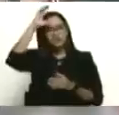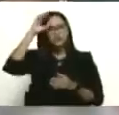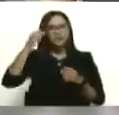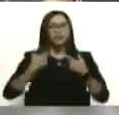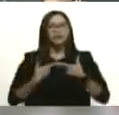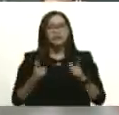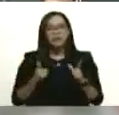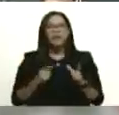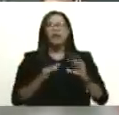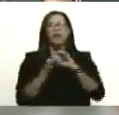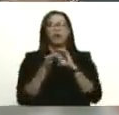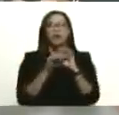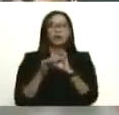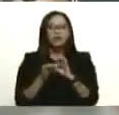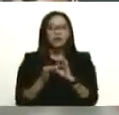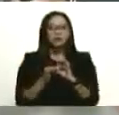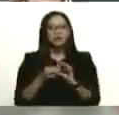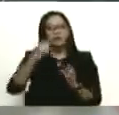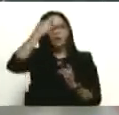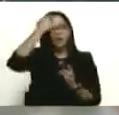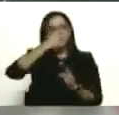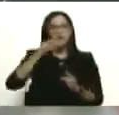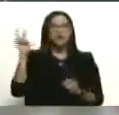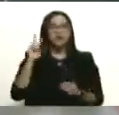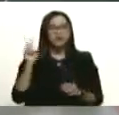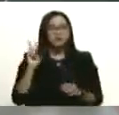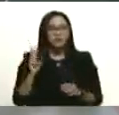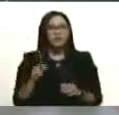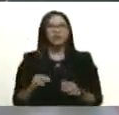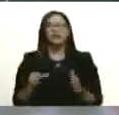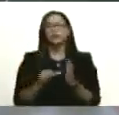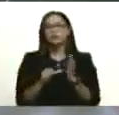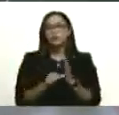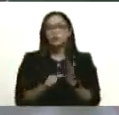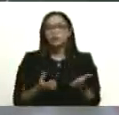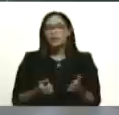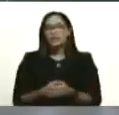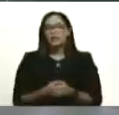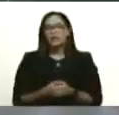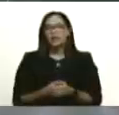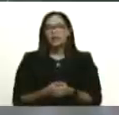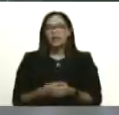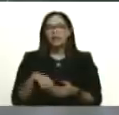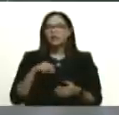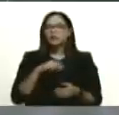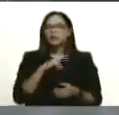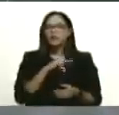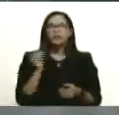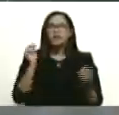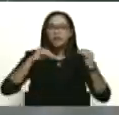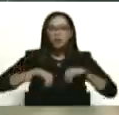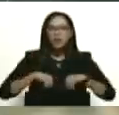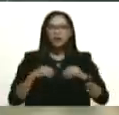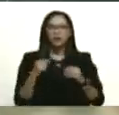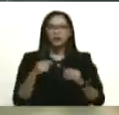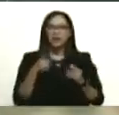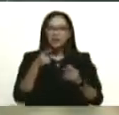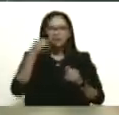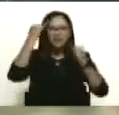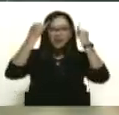en unidad del pueblo venezolano, fundamentalmente en contra de esa doctrina, en contra